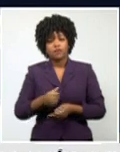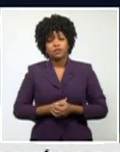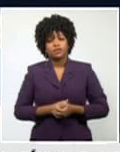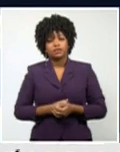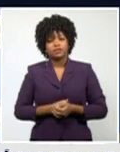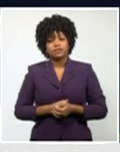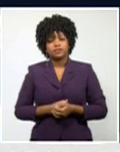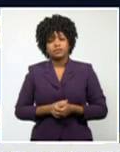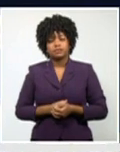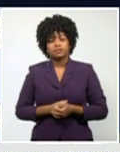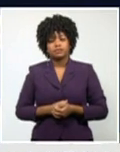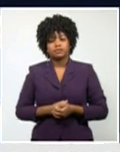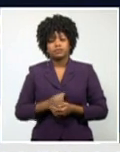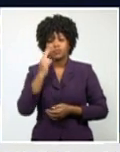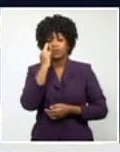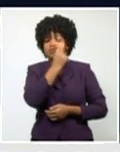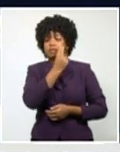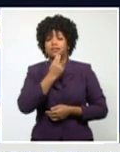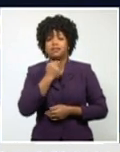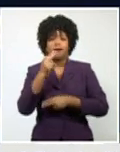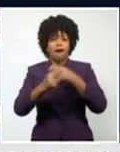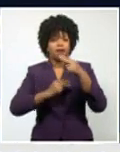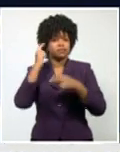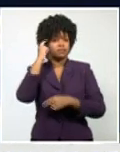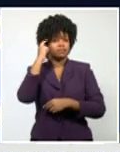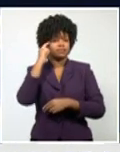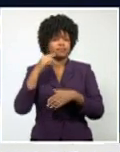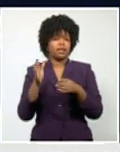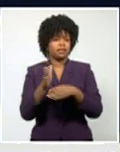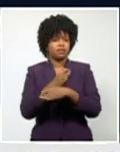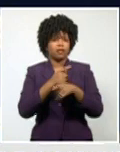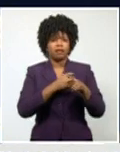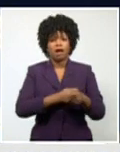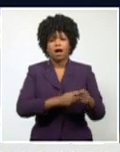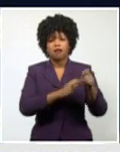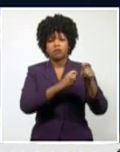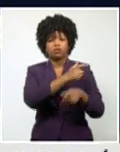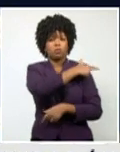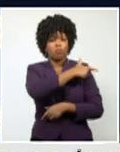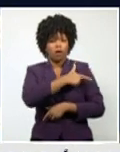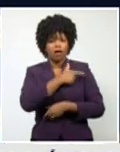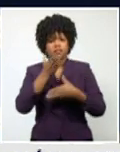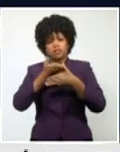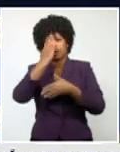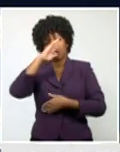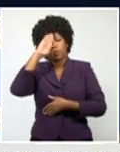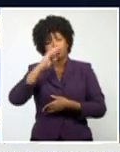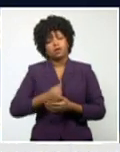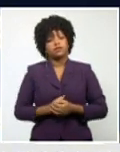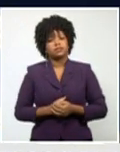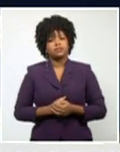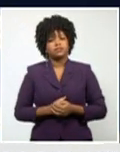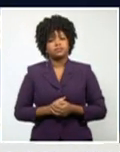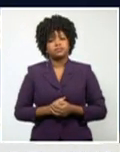autor intelectual de los asaltos al cuartel Moncada, en Santiago de Cuba, al